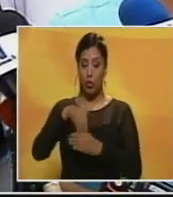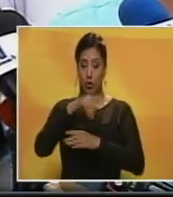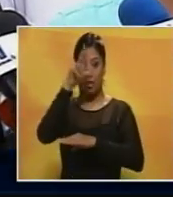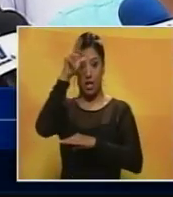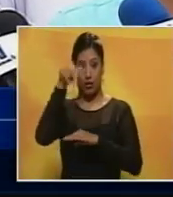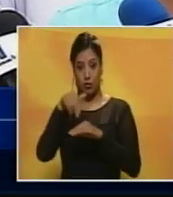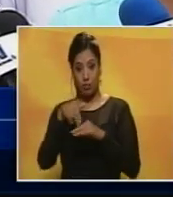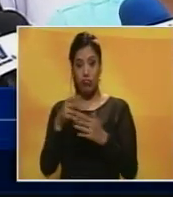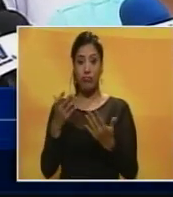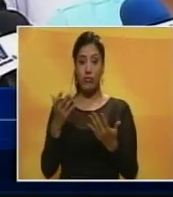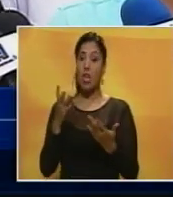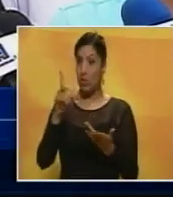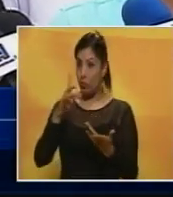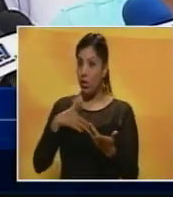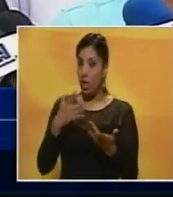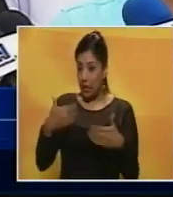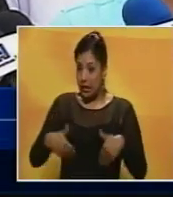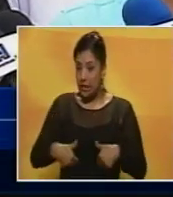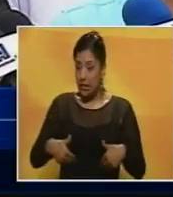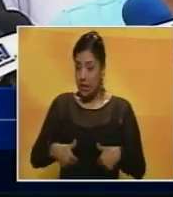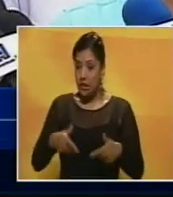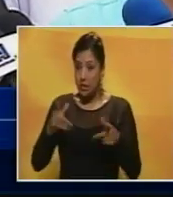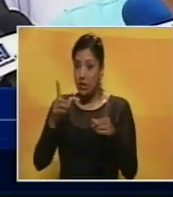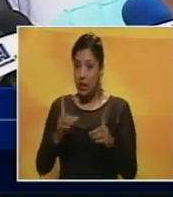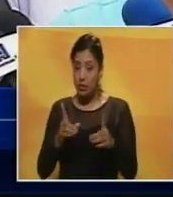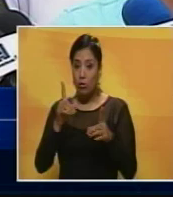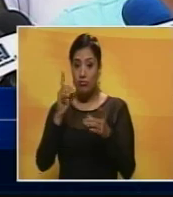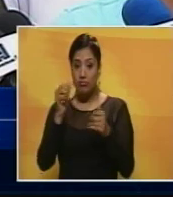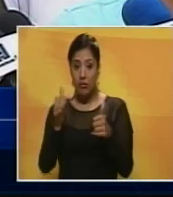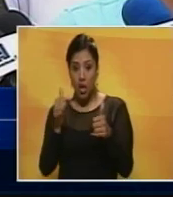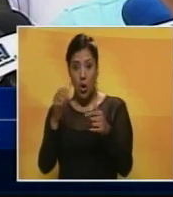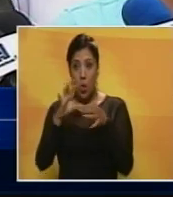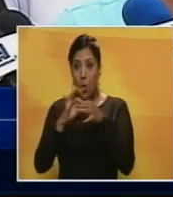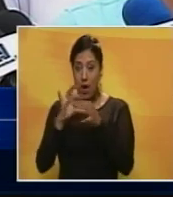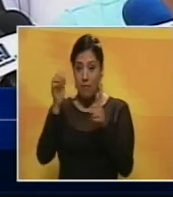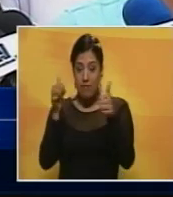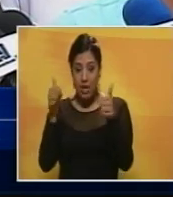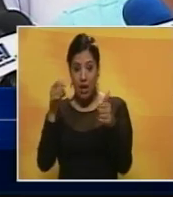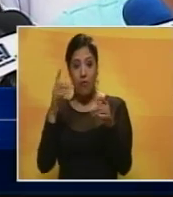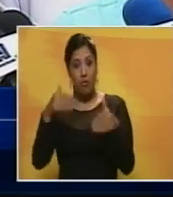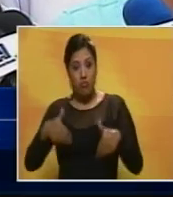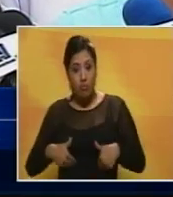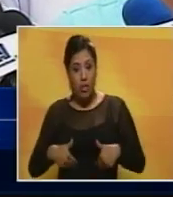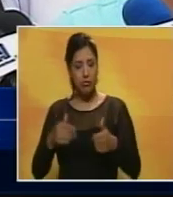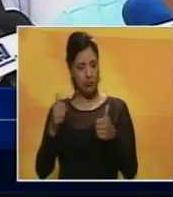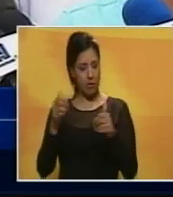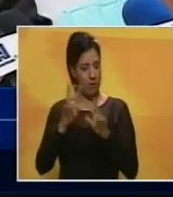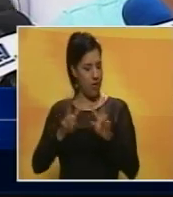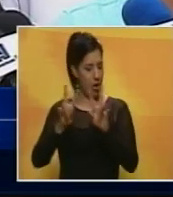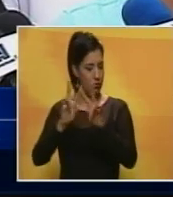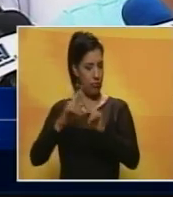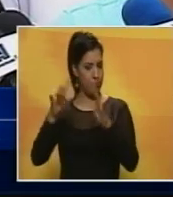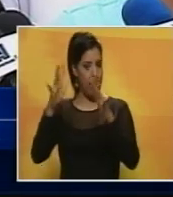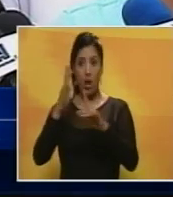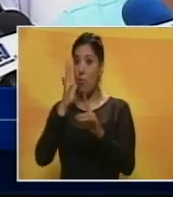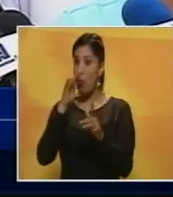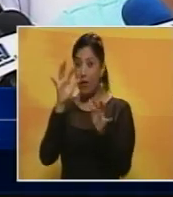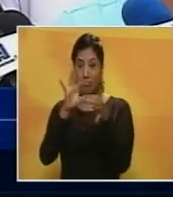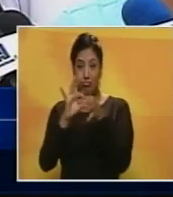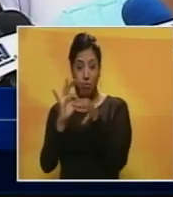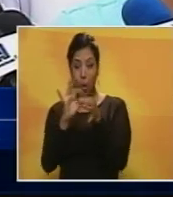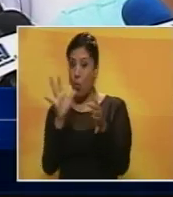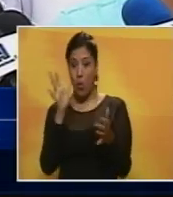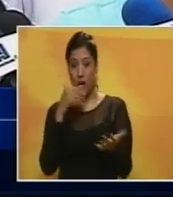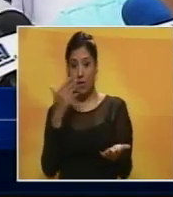Nacional, si quiere hacer esfuerzo para que las decisiones salgan por unanimidad, muy bien, es un esfuerzo loable. Pero si no se logra la